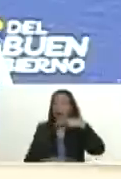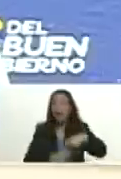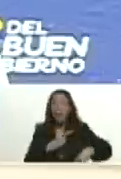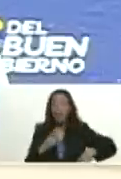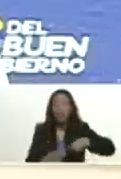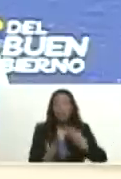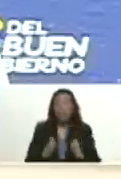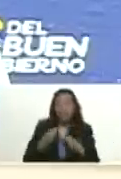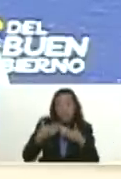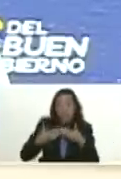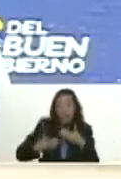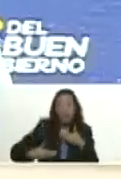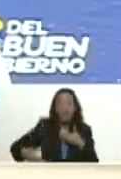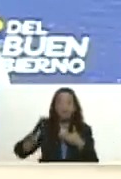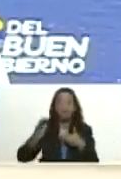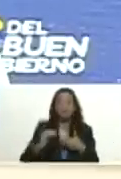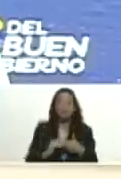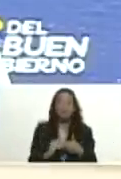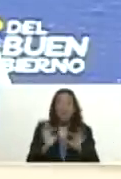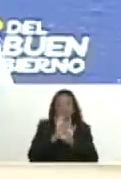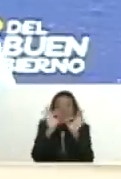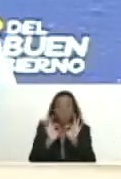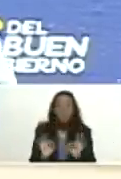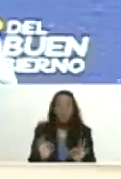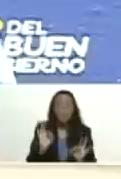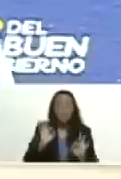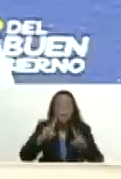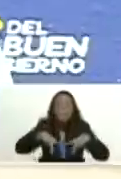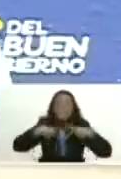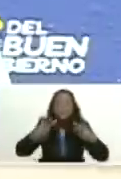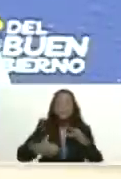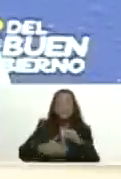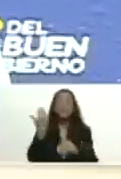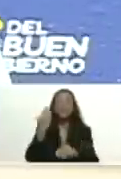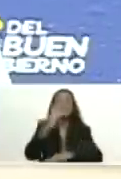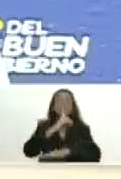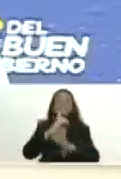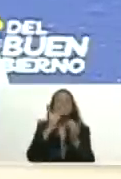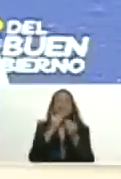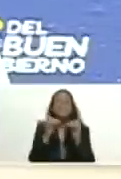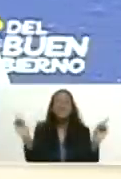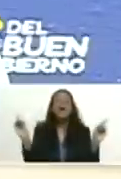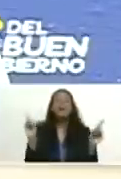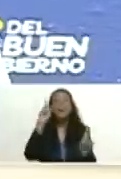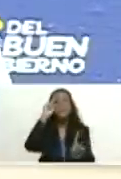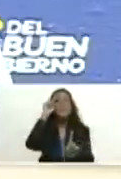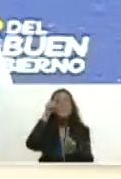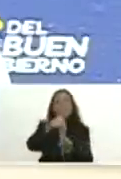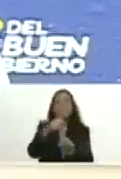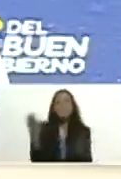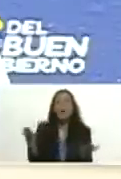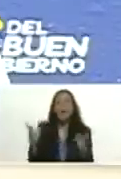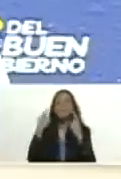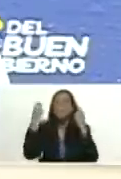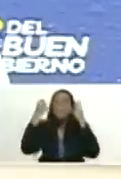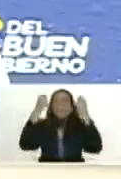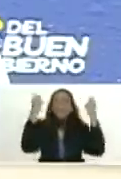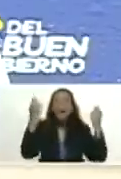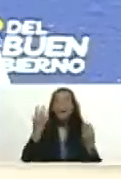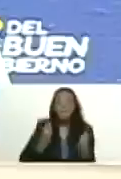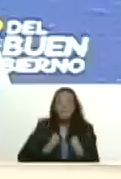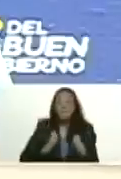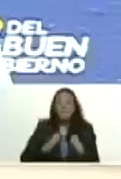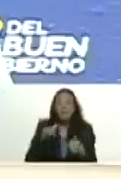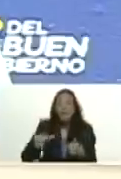estamos viviendo, de la construcción de un nuevo modelo de democracia, la democracia directa, la democracia popular,